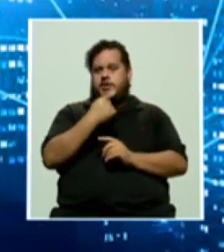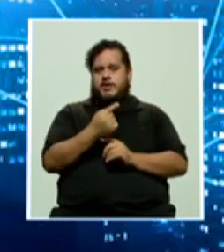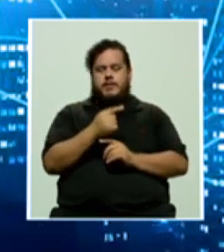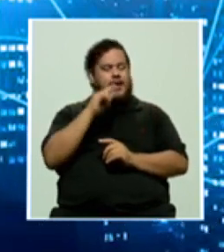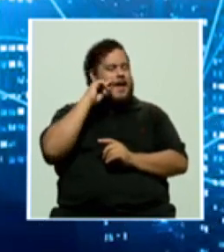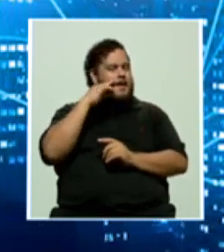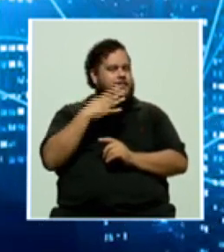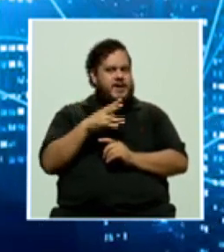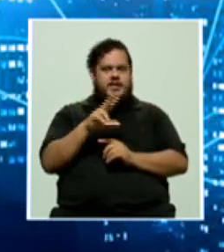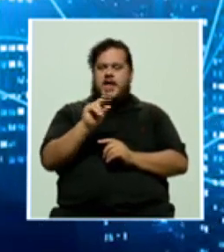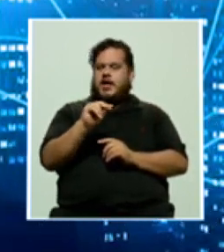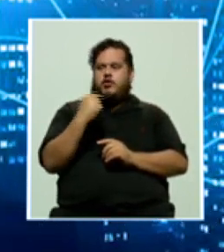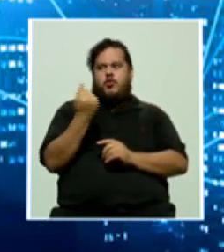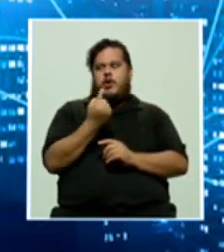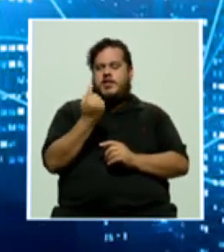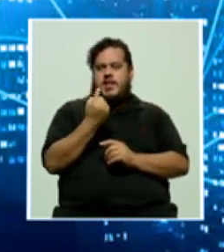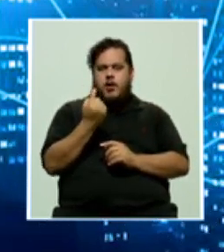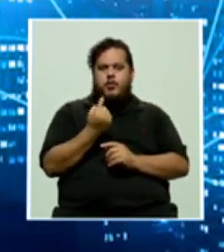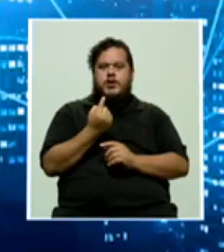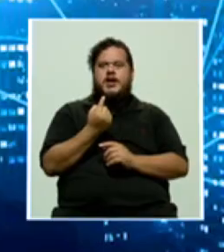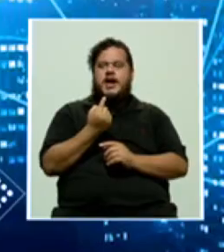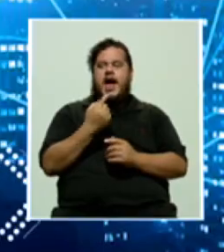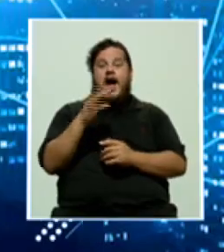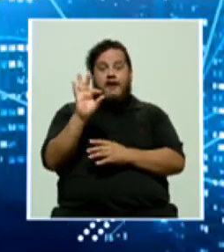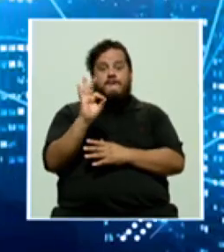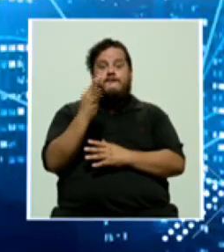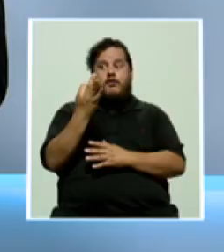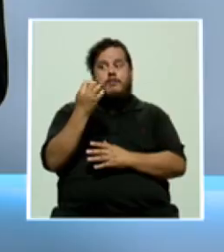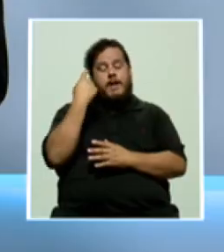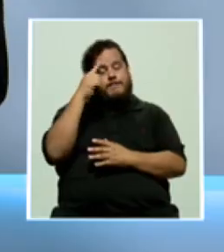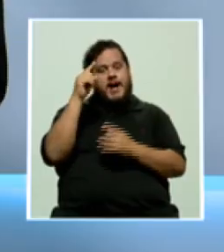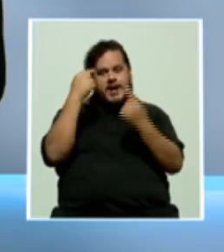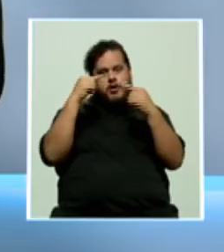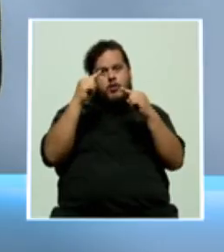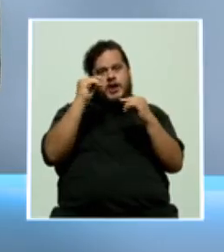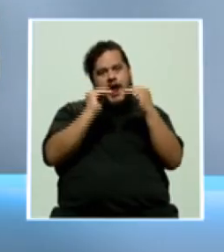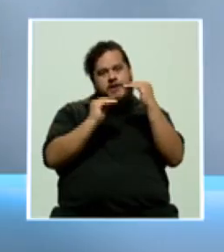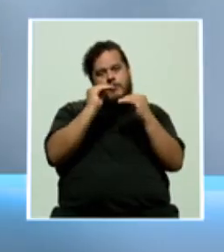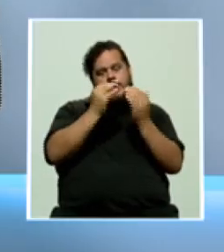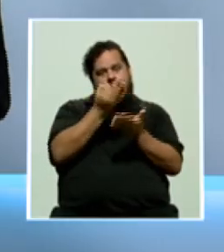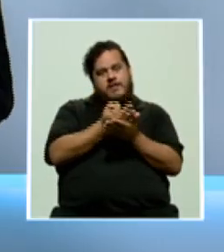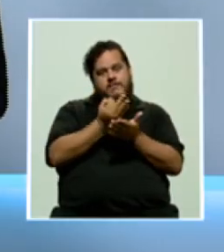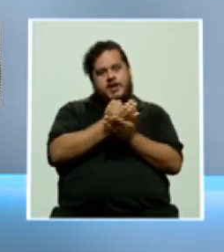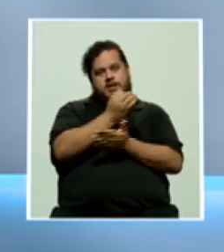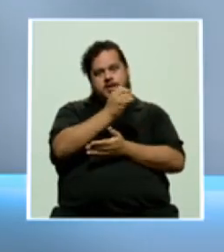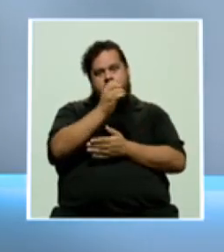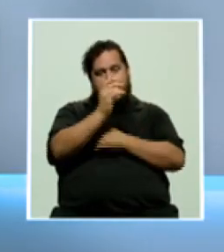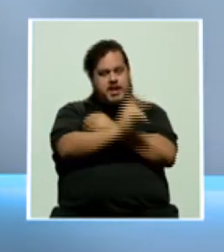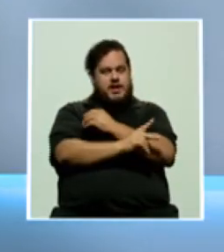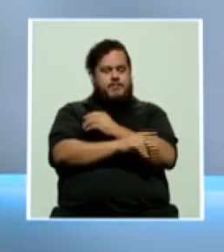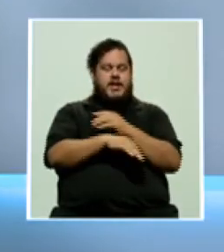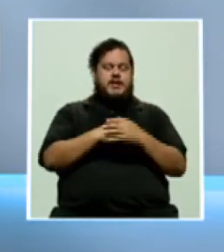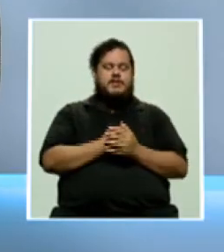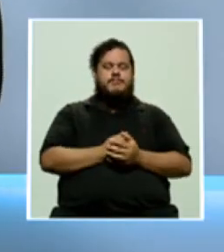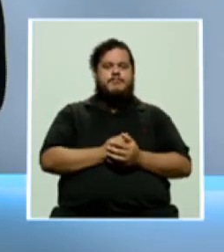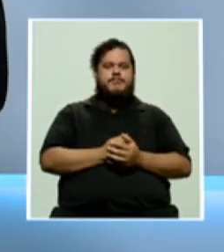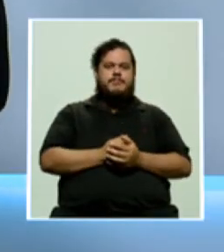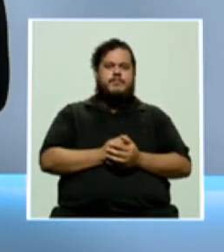que no es la única alternativa y así lo hicieron saber también los otros pues, actores de esta negociación.